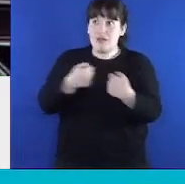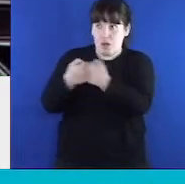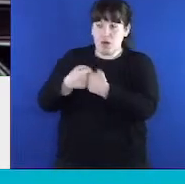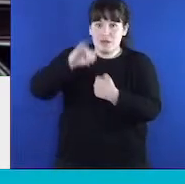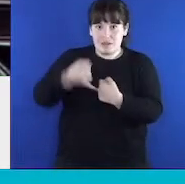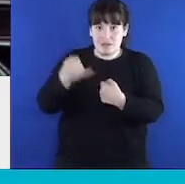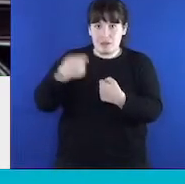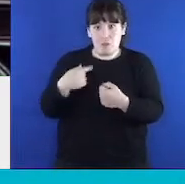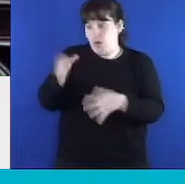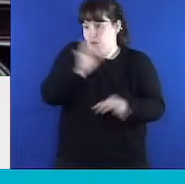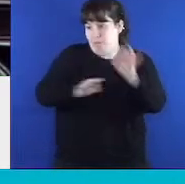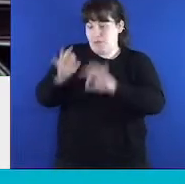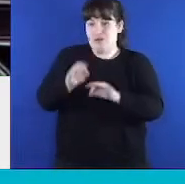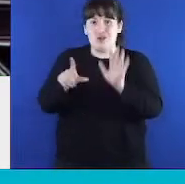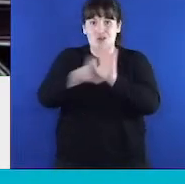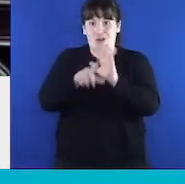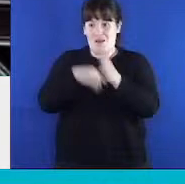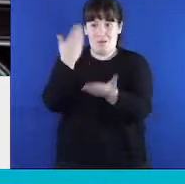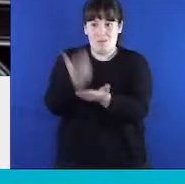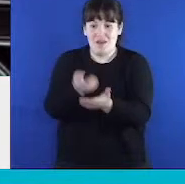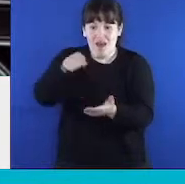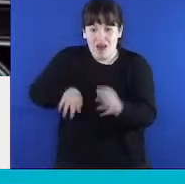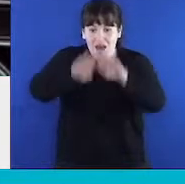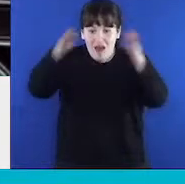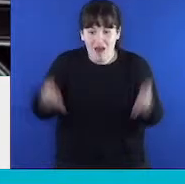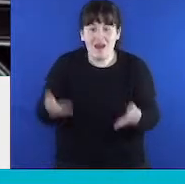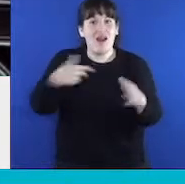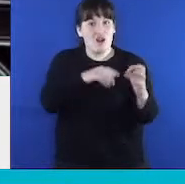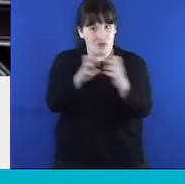y lo tenemos que discutir en la legislatura.